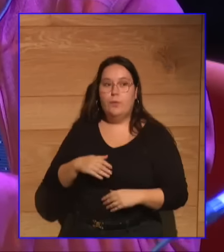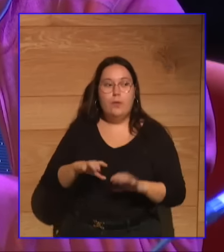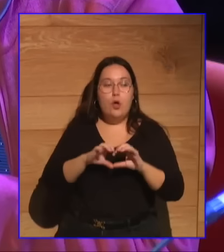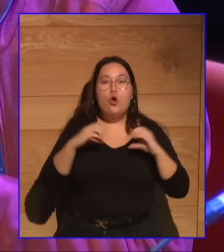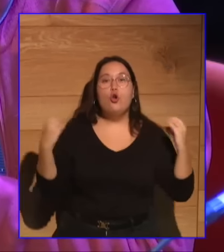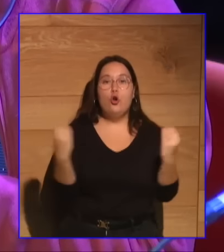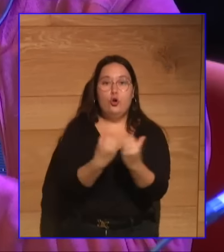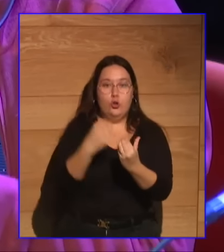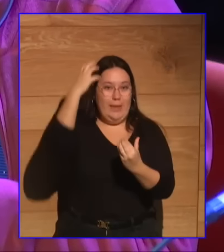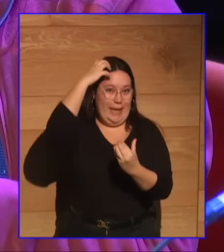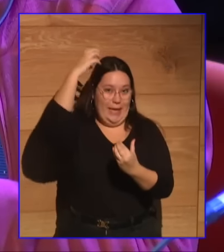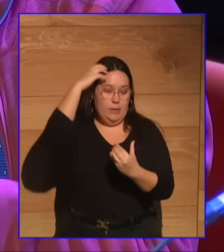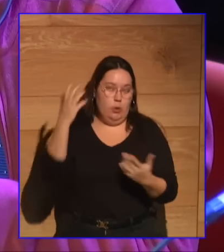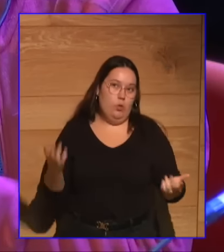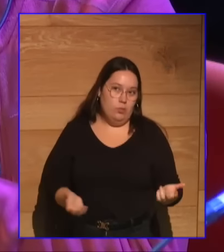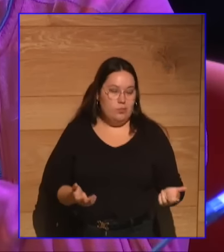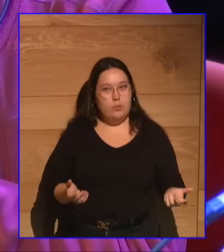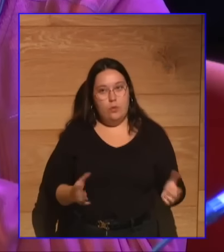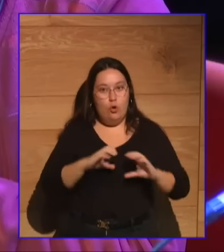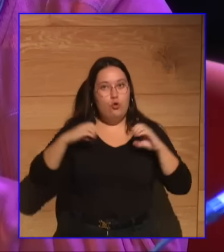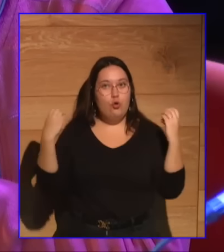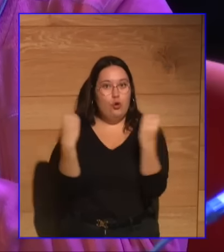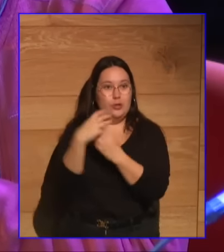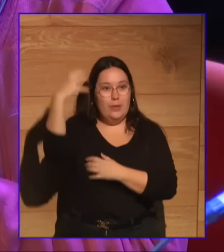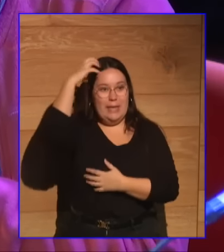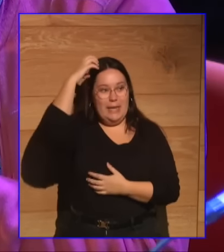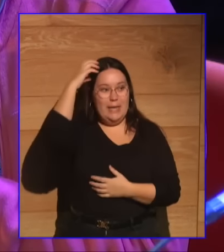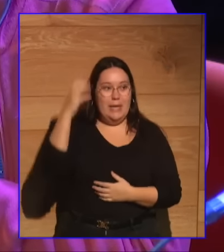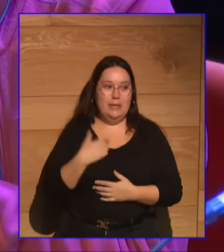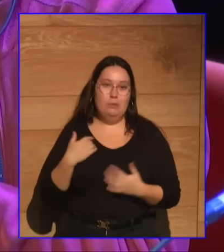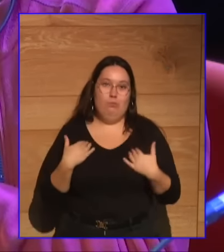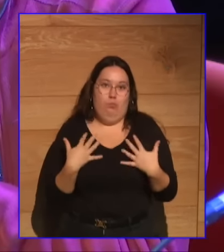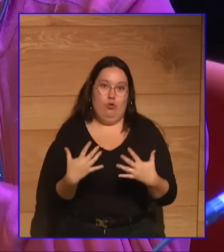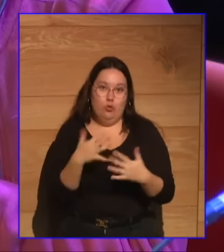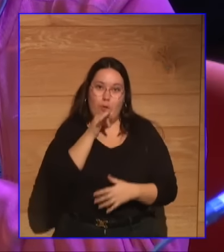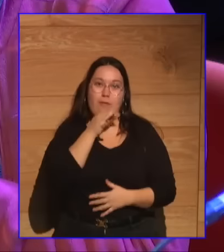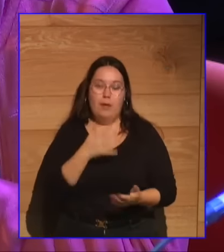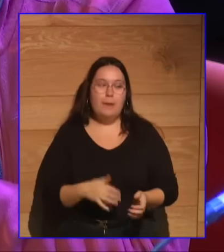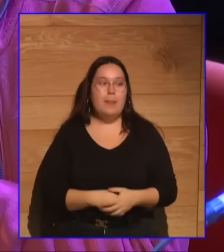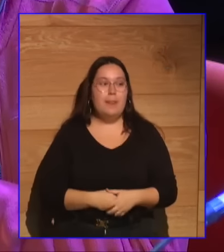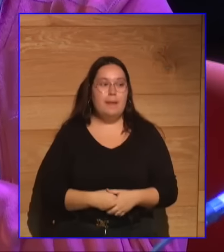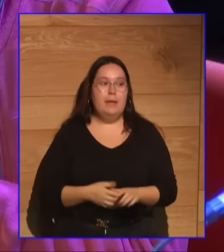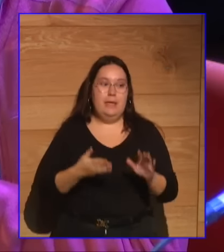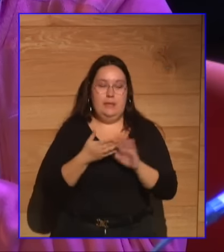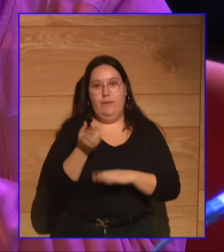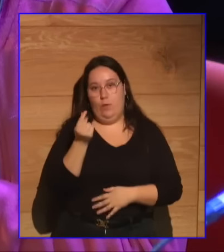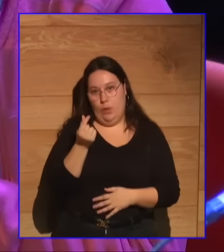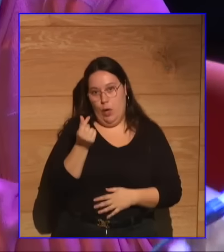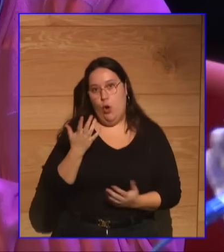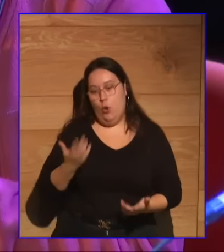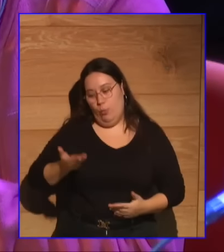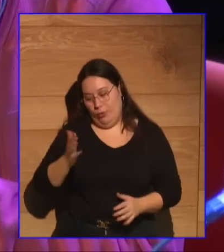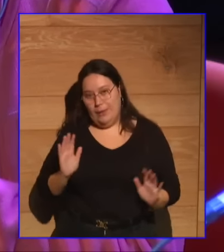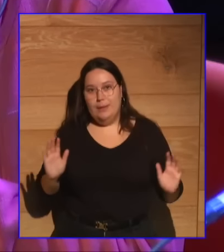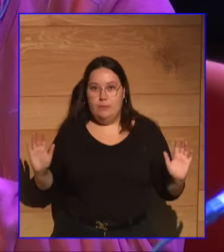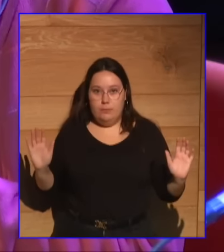Reyes, digo, pero claro, llevar un roscón de Reyes, esto va a significar... Es prematuro. Y aparte que va a significar un dinero muy importante. Porque...